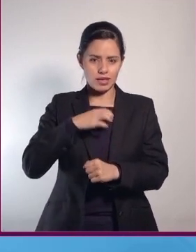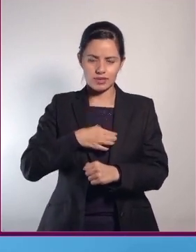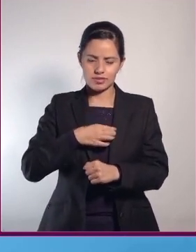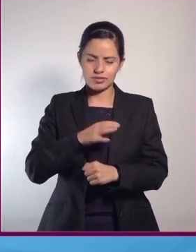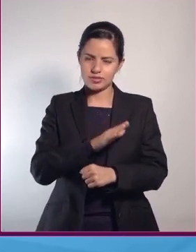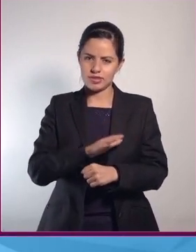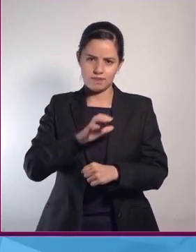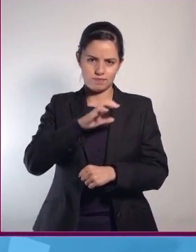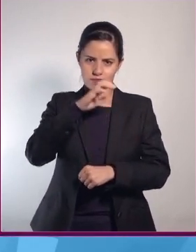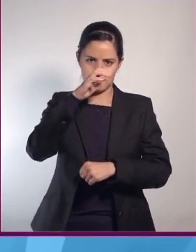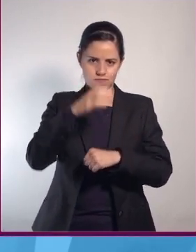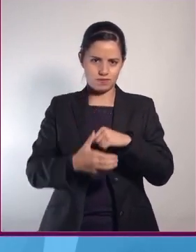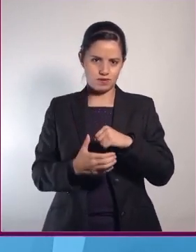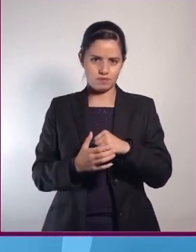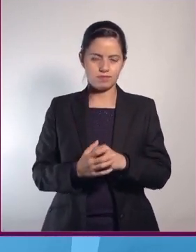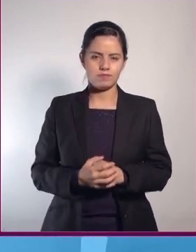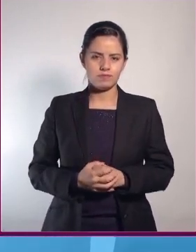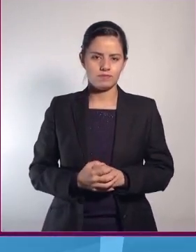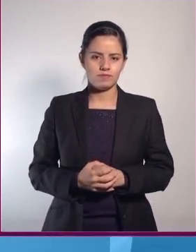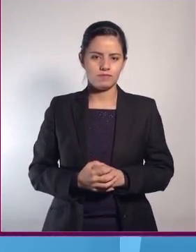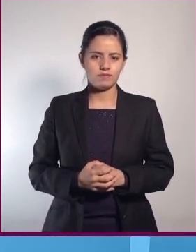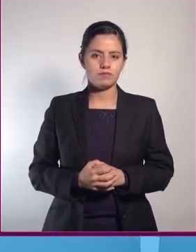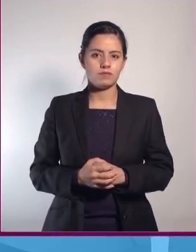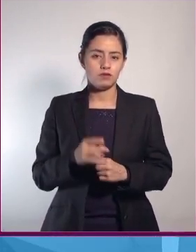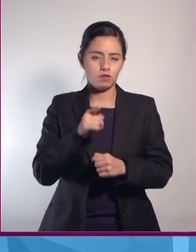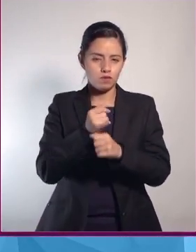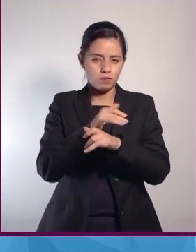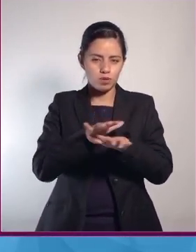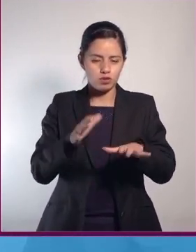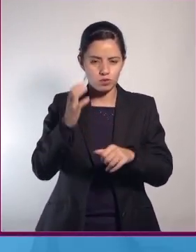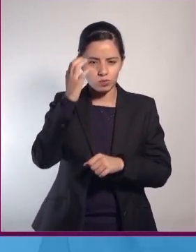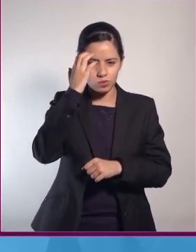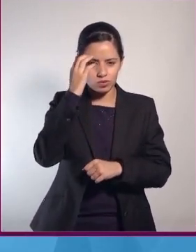cáncer cervicouterino. Infórmate en